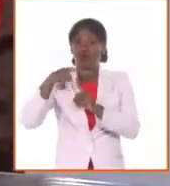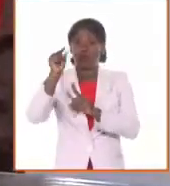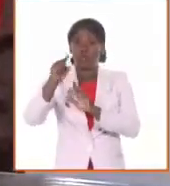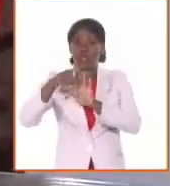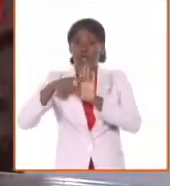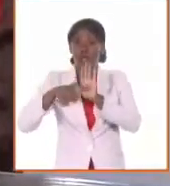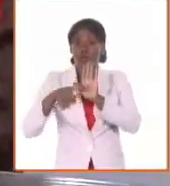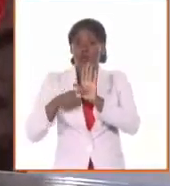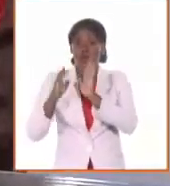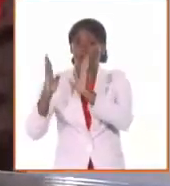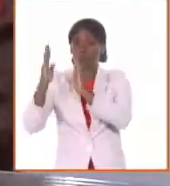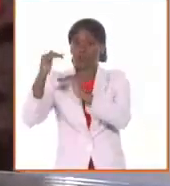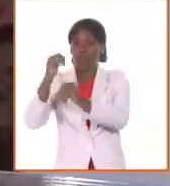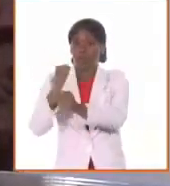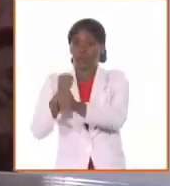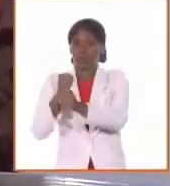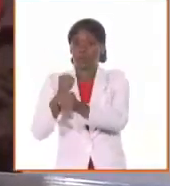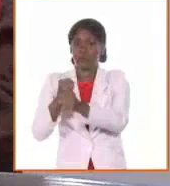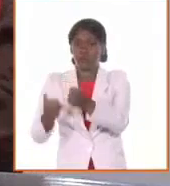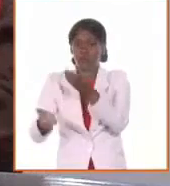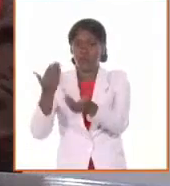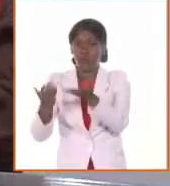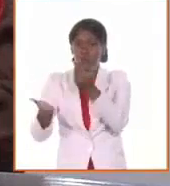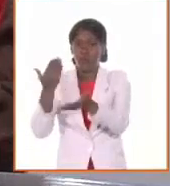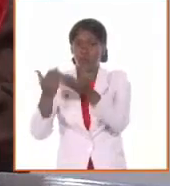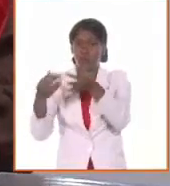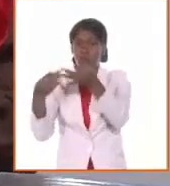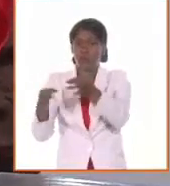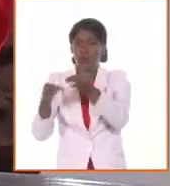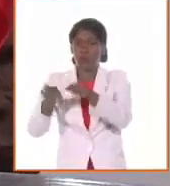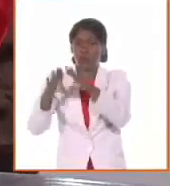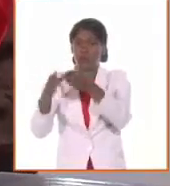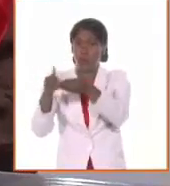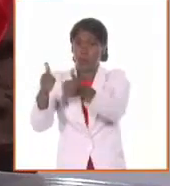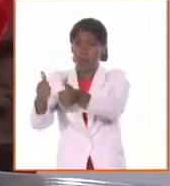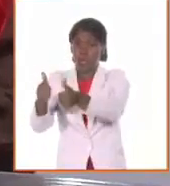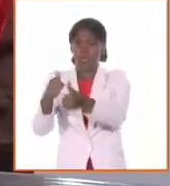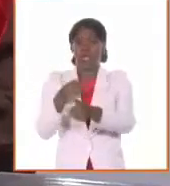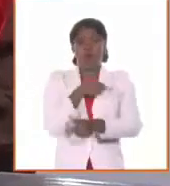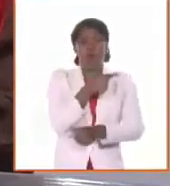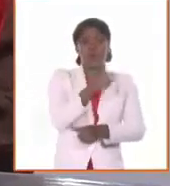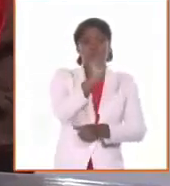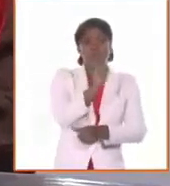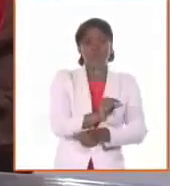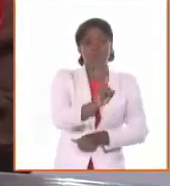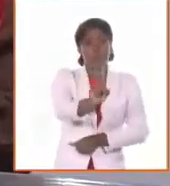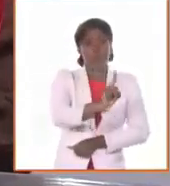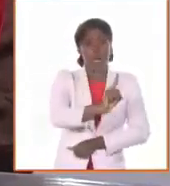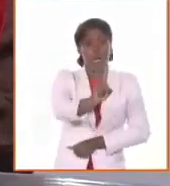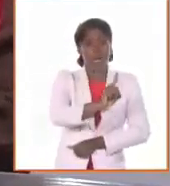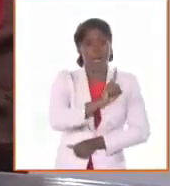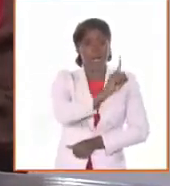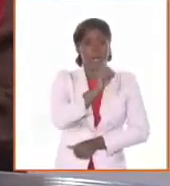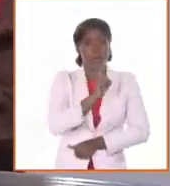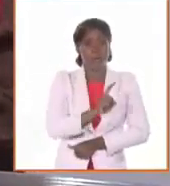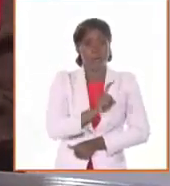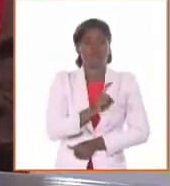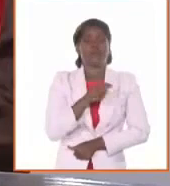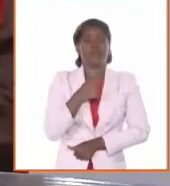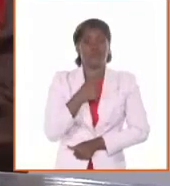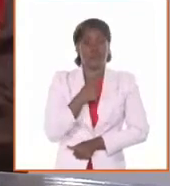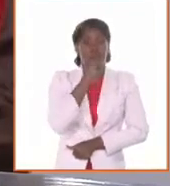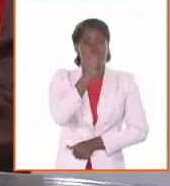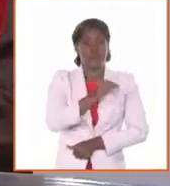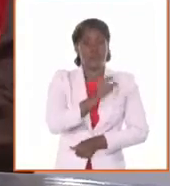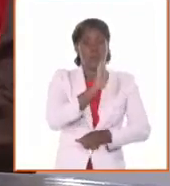logramos los resultados esperados porque si no no hubiesen esa opinión esas opiniones estamos conscientes del maltrato que existe